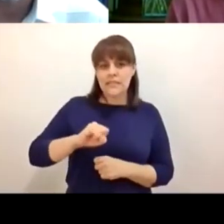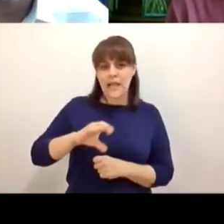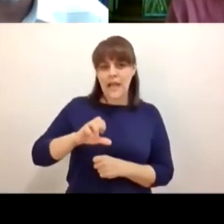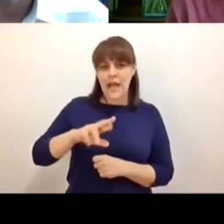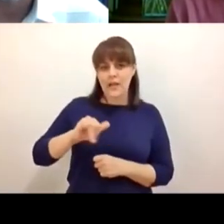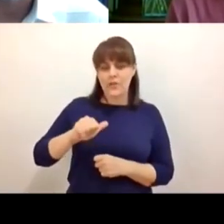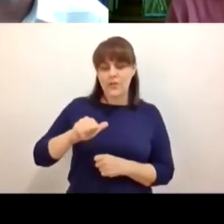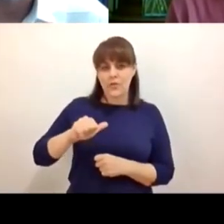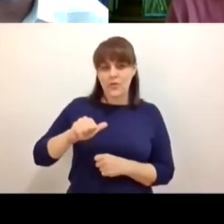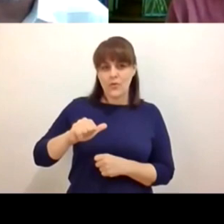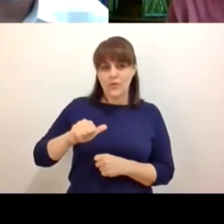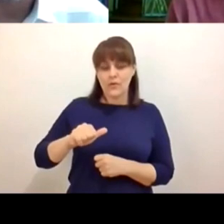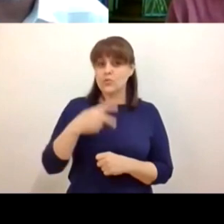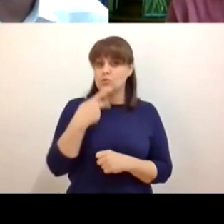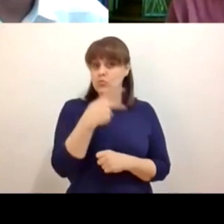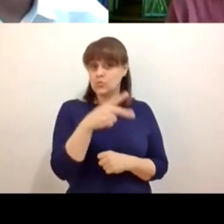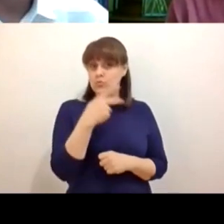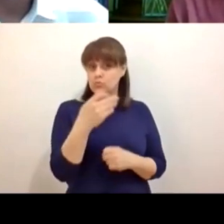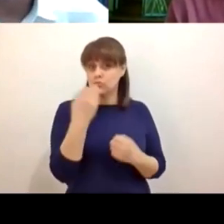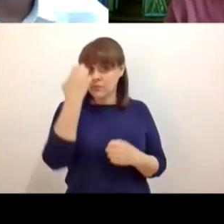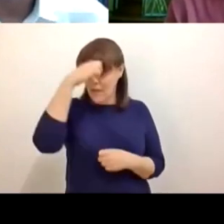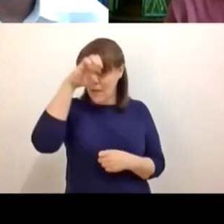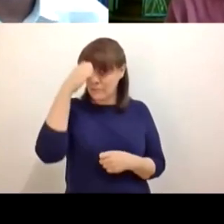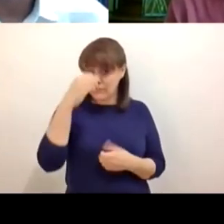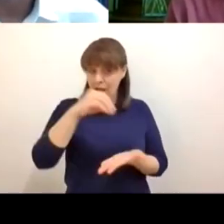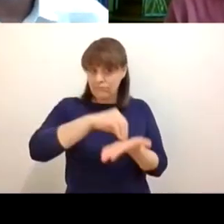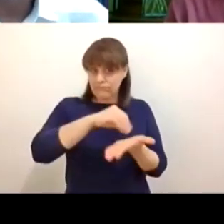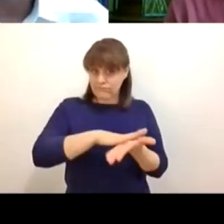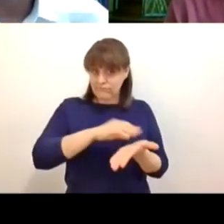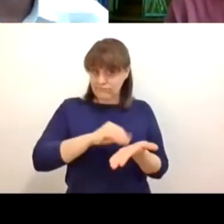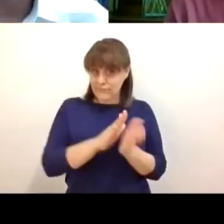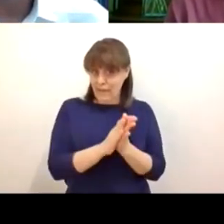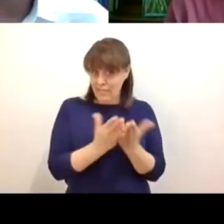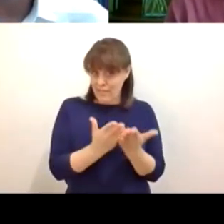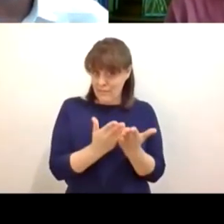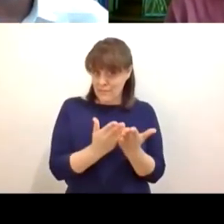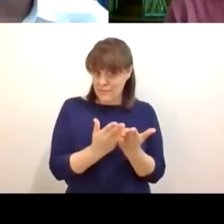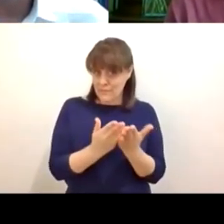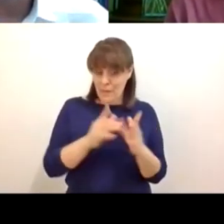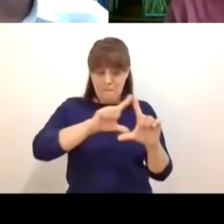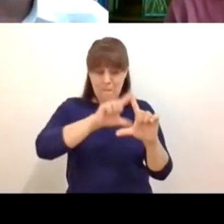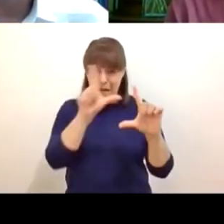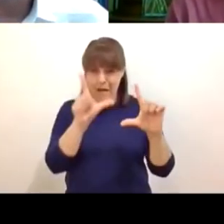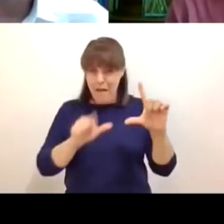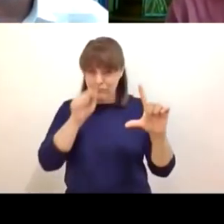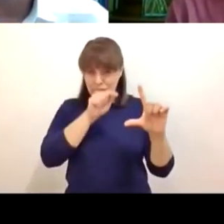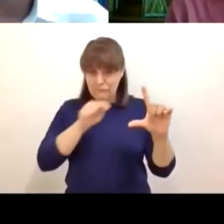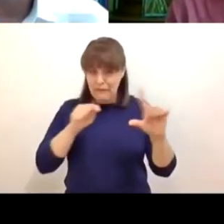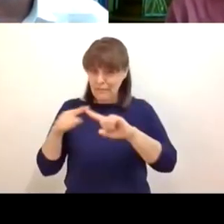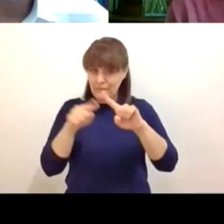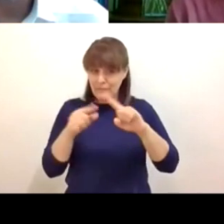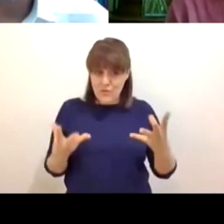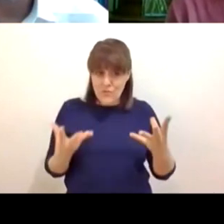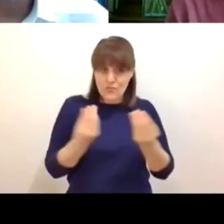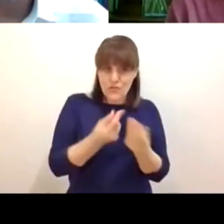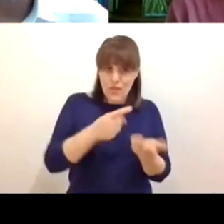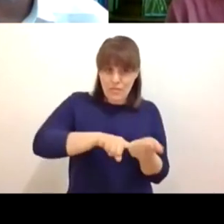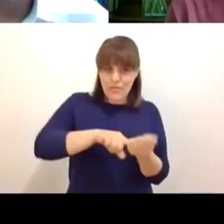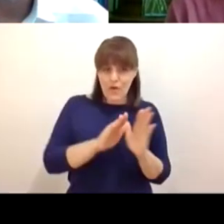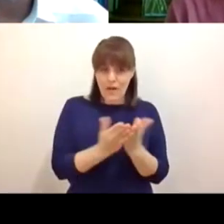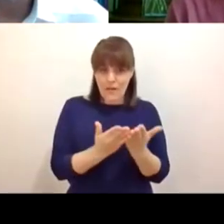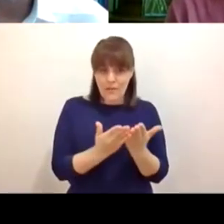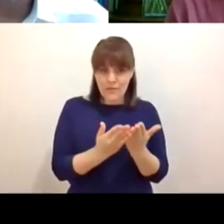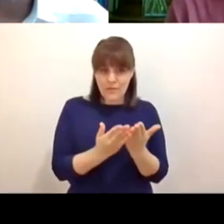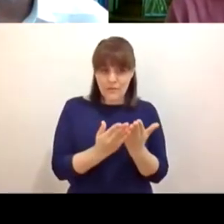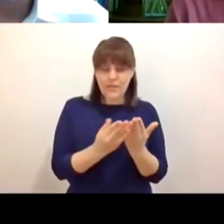son testimonios de niños sicarios en el país. Y cuando yo me atrevo a hablar con alguien de y formulo niños sicarios en una